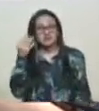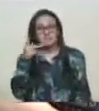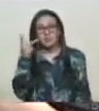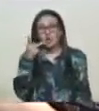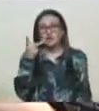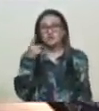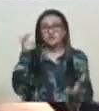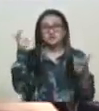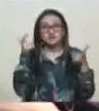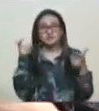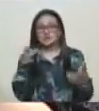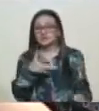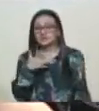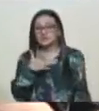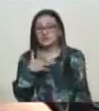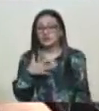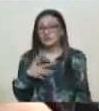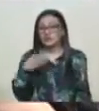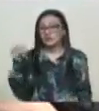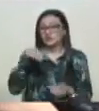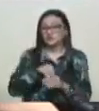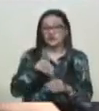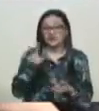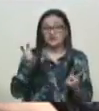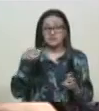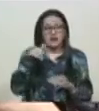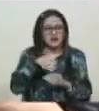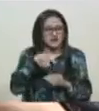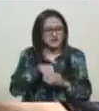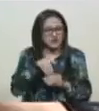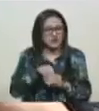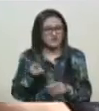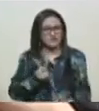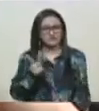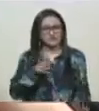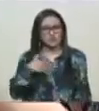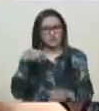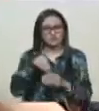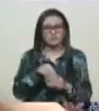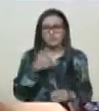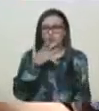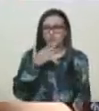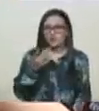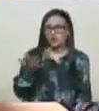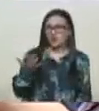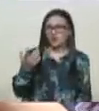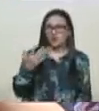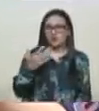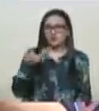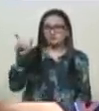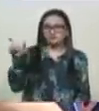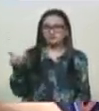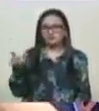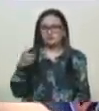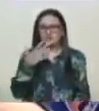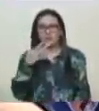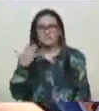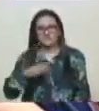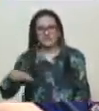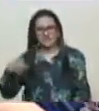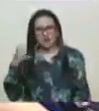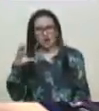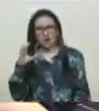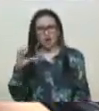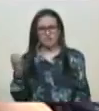o no, sentir que alguien puede meterse en los asuntos internos de Venezuela, como por ejemplo un inmoral como Santos, Juan Manuel Santos,